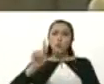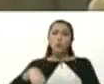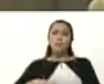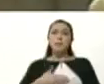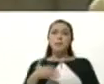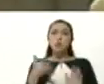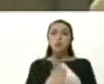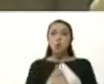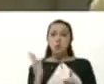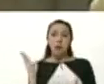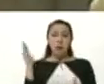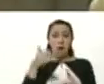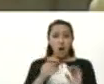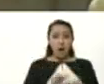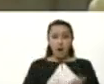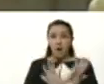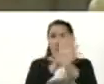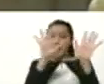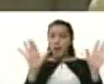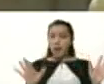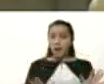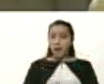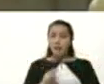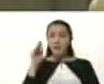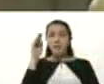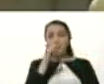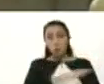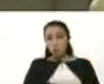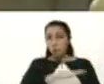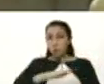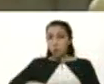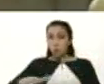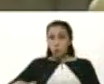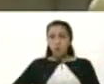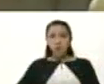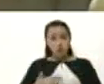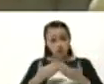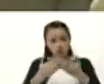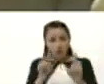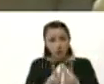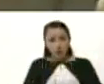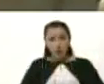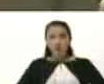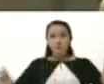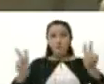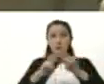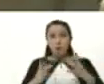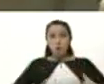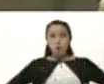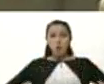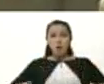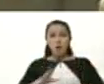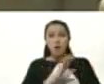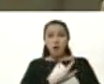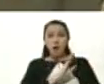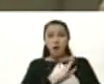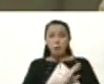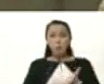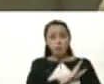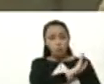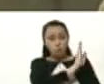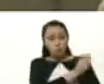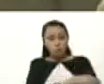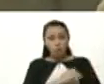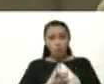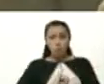claro objetivo de transmitir a las futuras generaciones estos valores y su riqueza, fortaleciendo nuestra